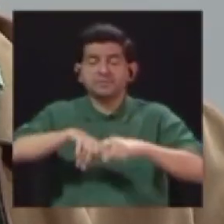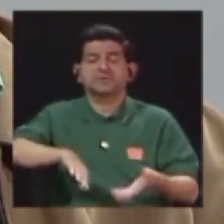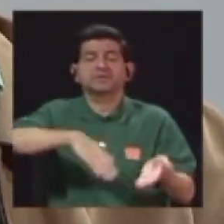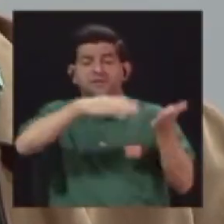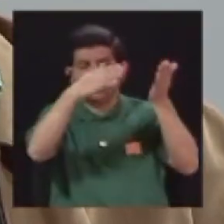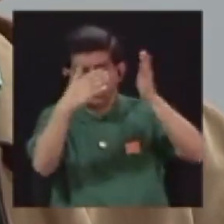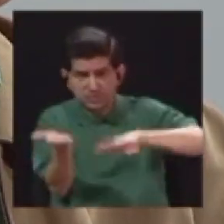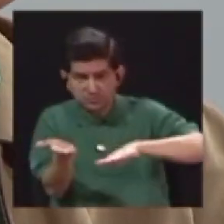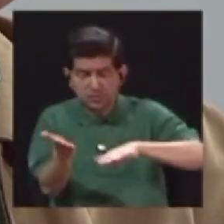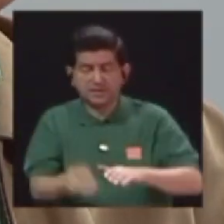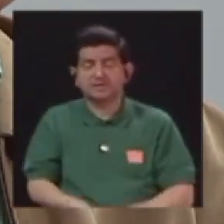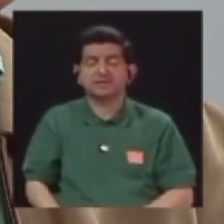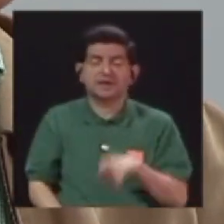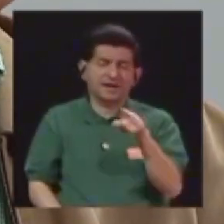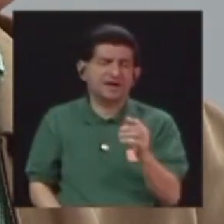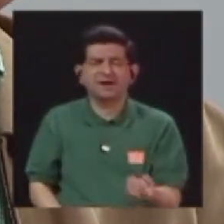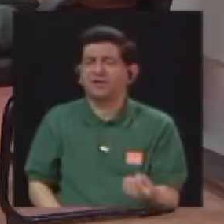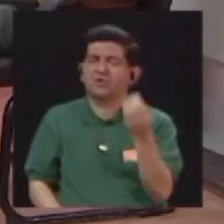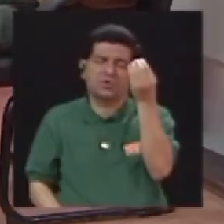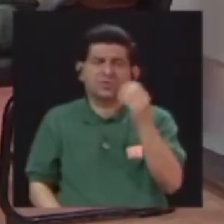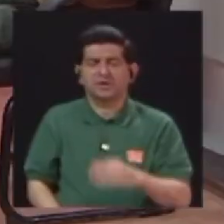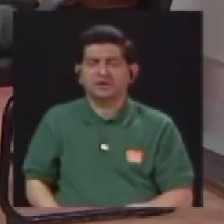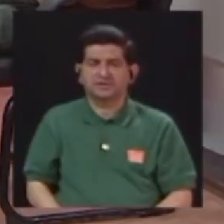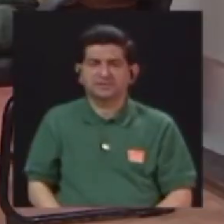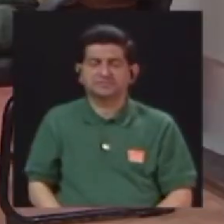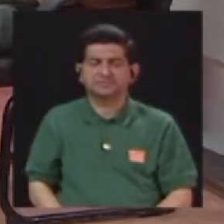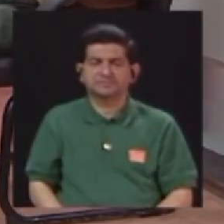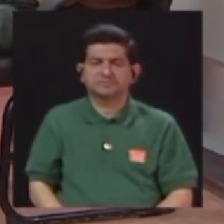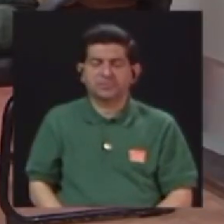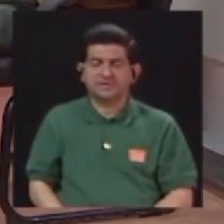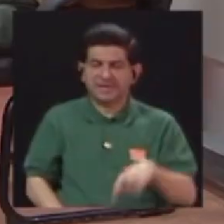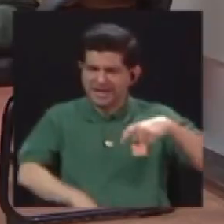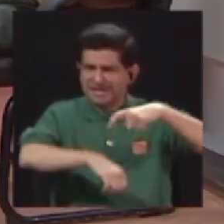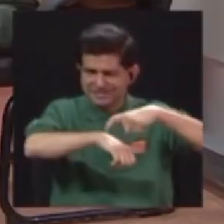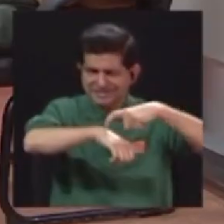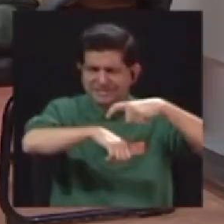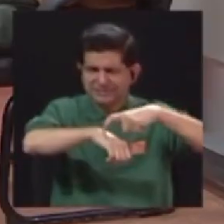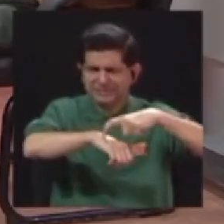muerto relativamente joven. Pues de momento con